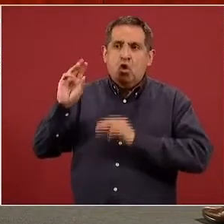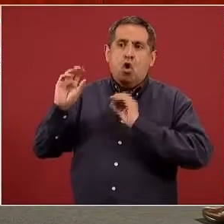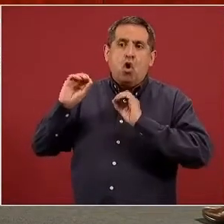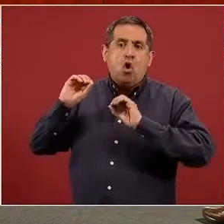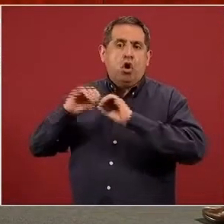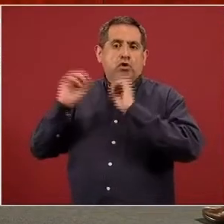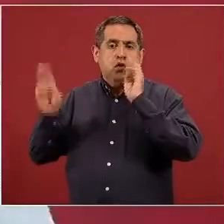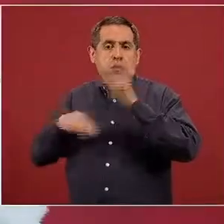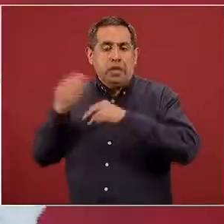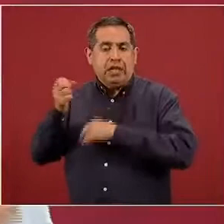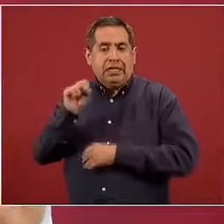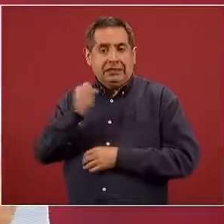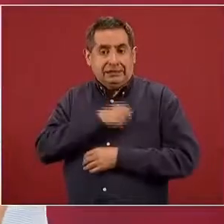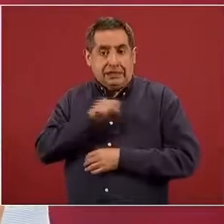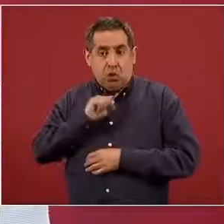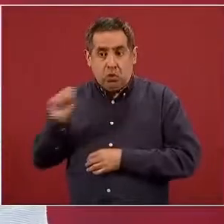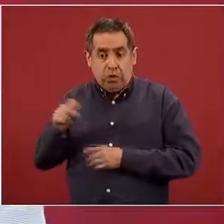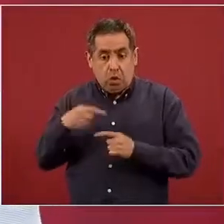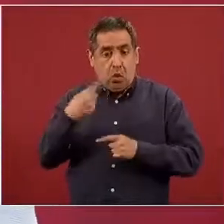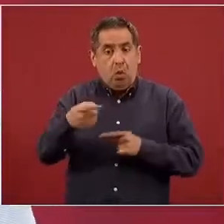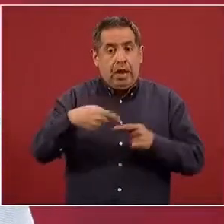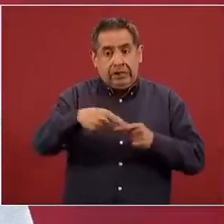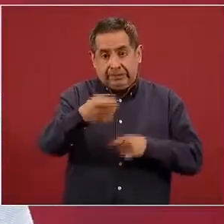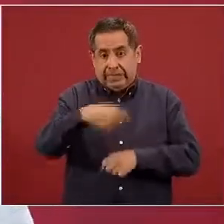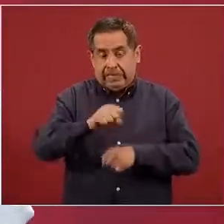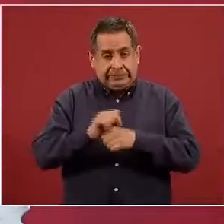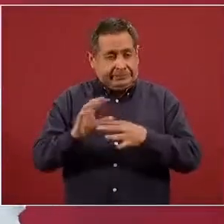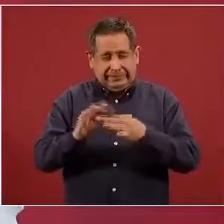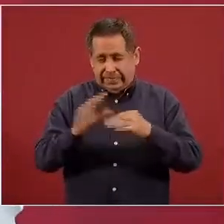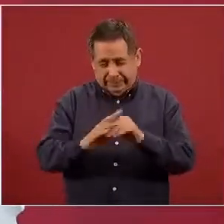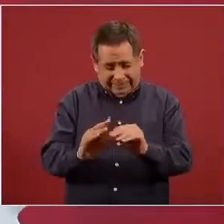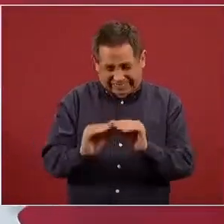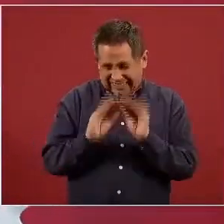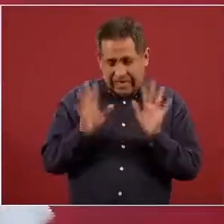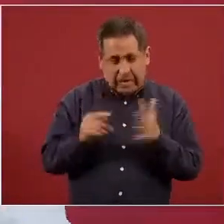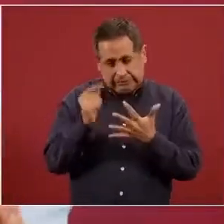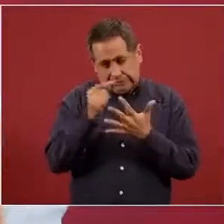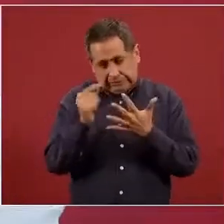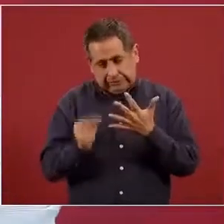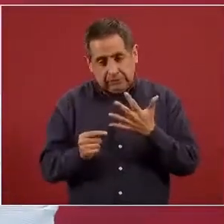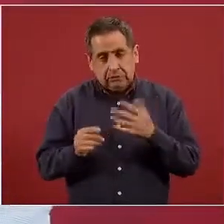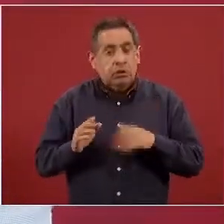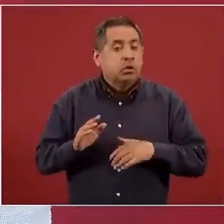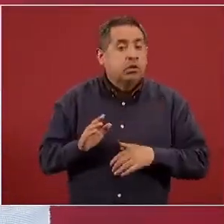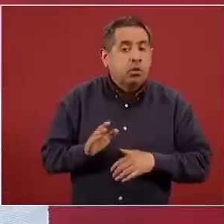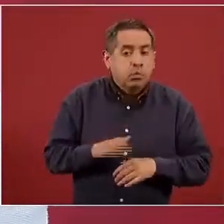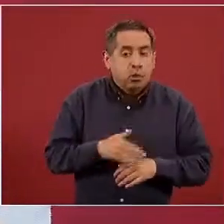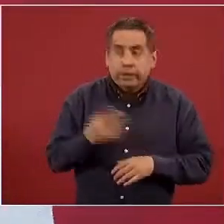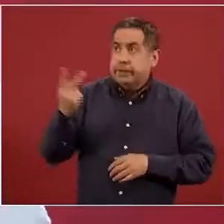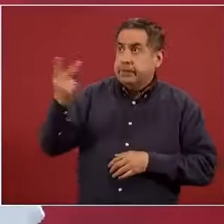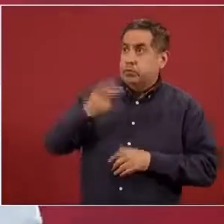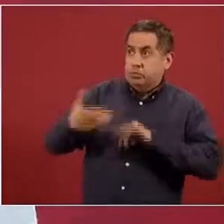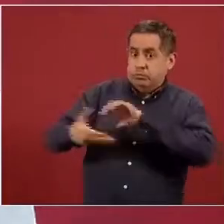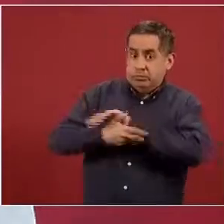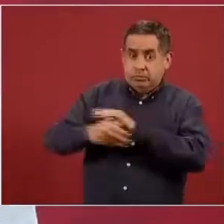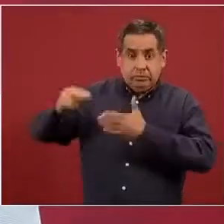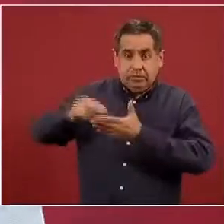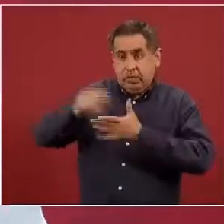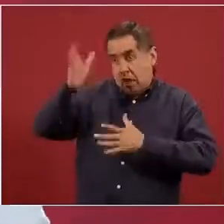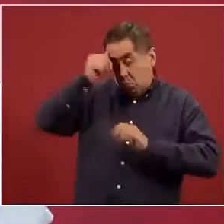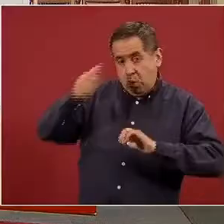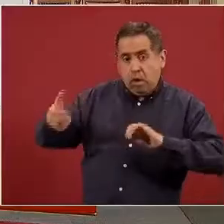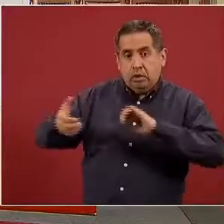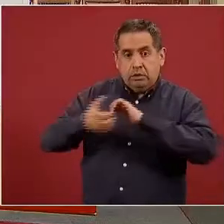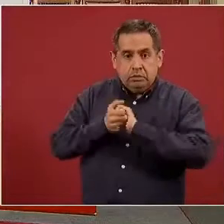vamos a explicar en detalle a lo largo de la semana. La razón es el formato de convenio que planteó la